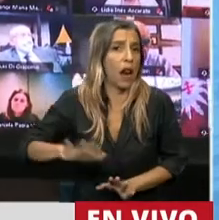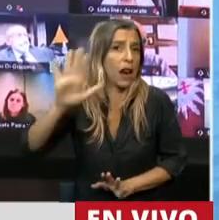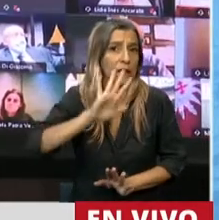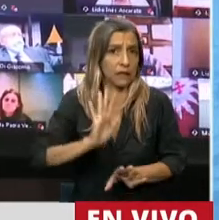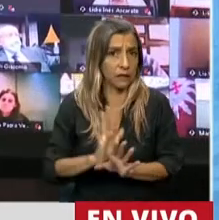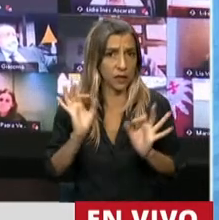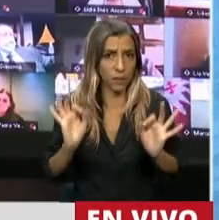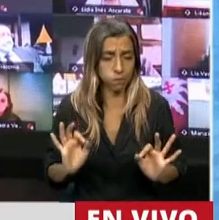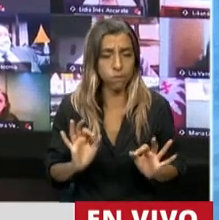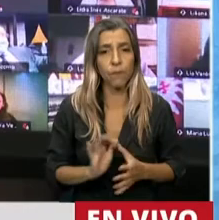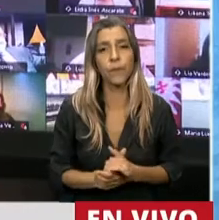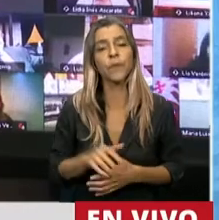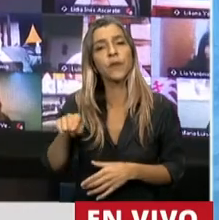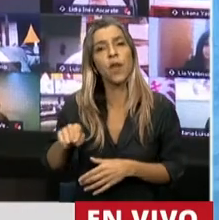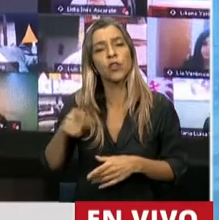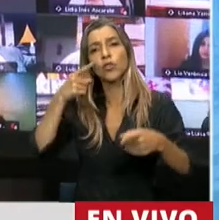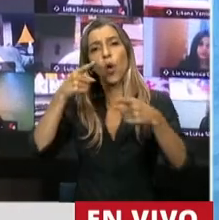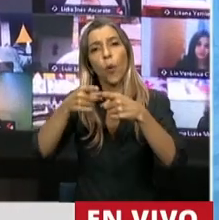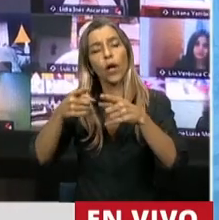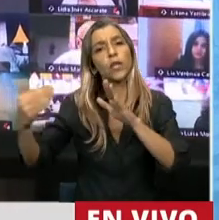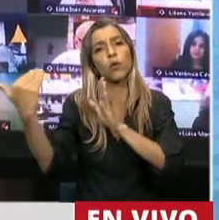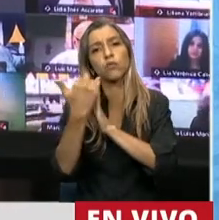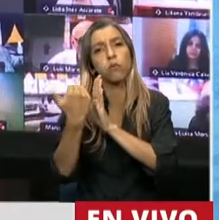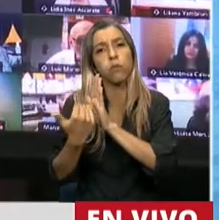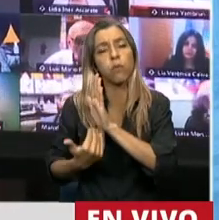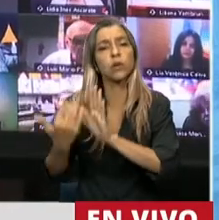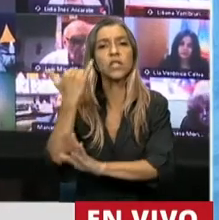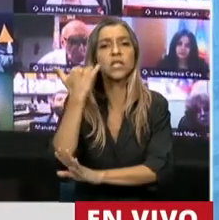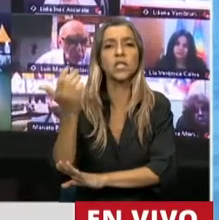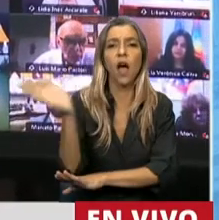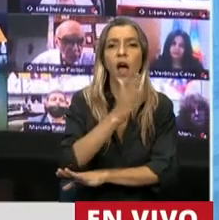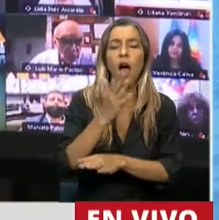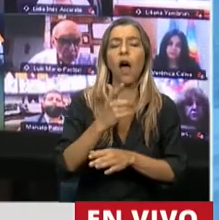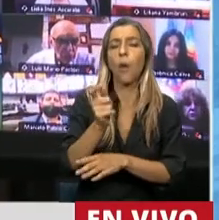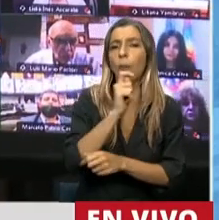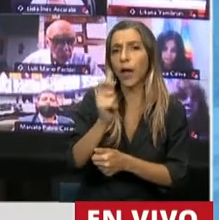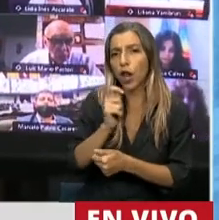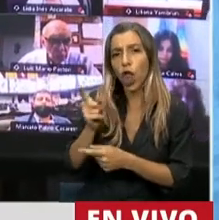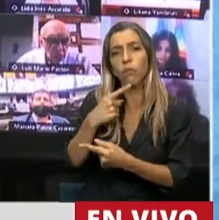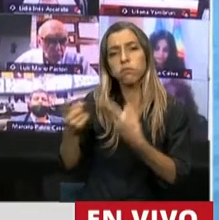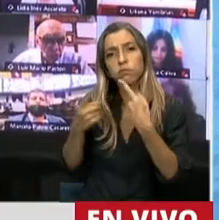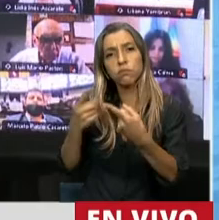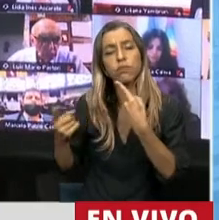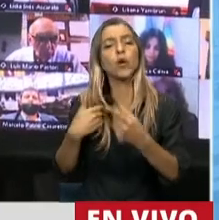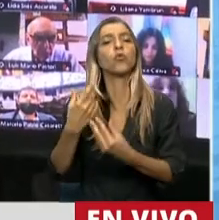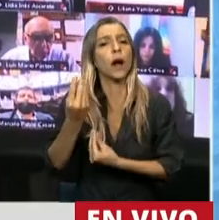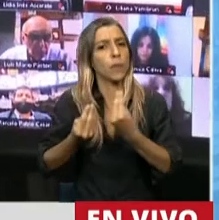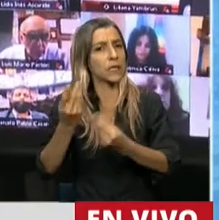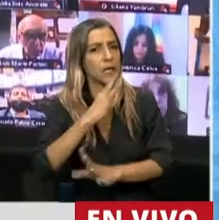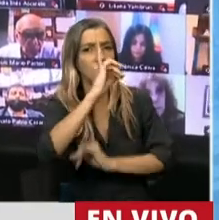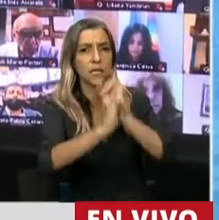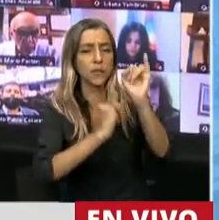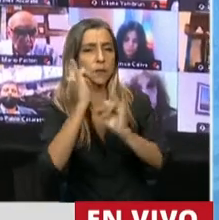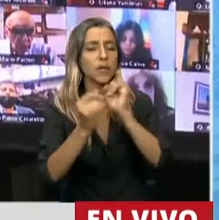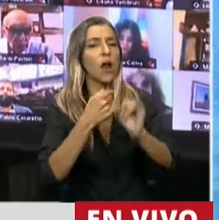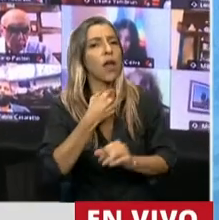han planteado objetivos, presidente, que han quedado explicitados en las notas periodísticas que han hecho inclusive algunos de sus referentes, dar visibilidad,